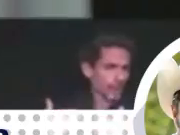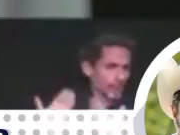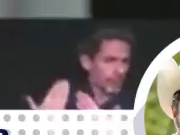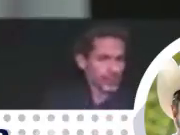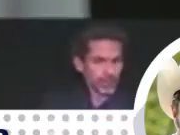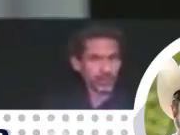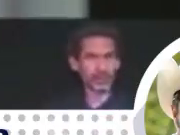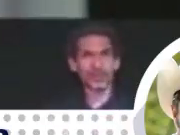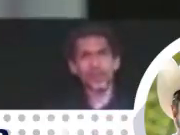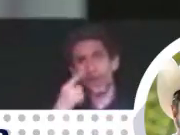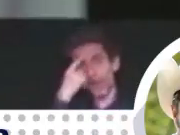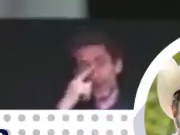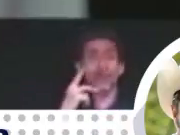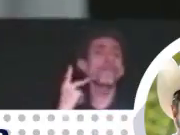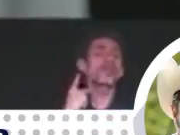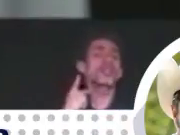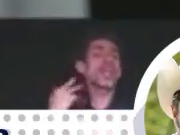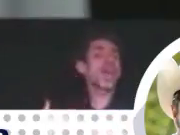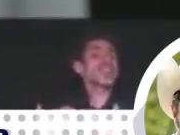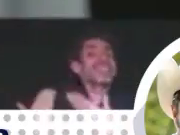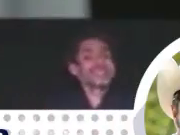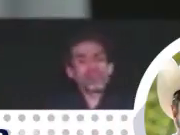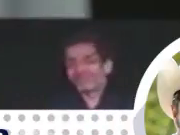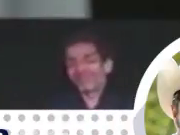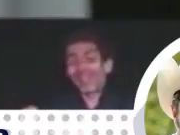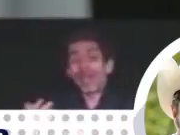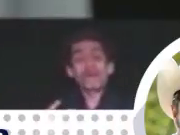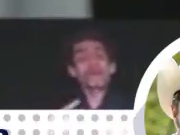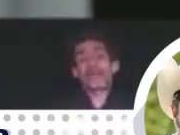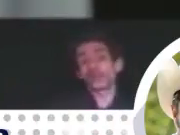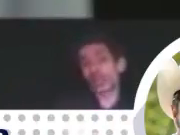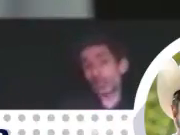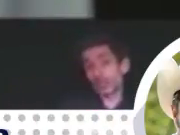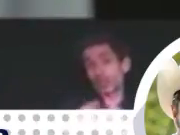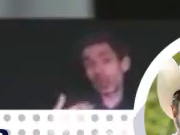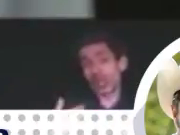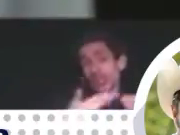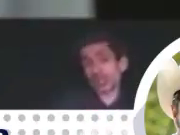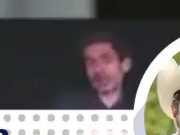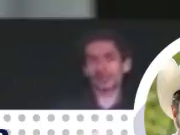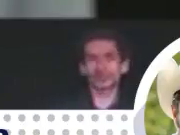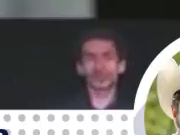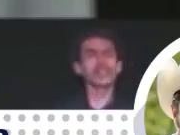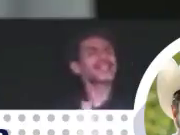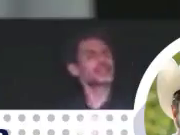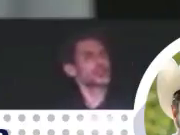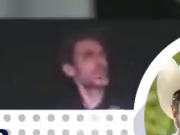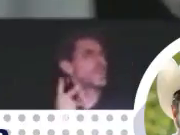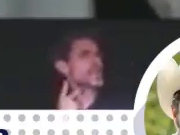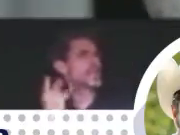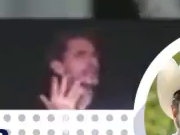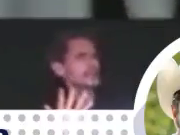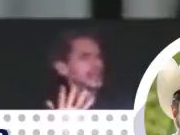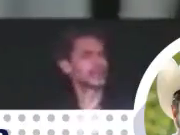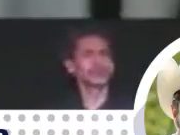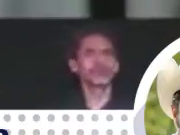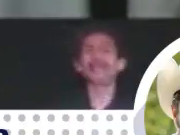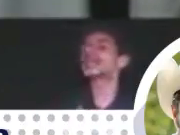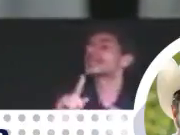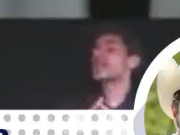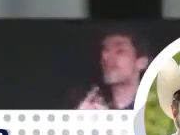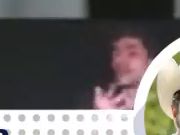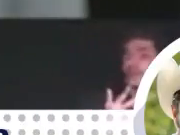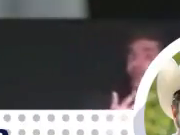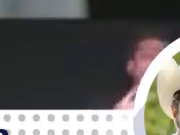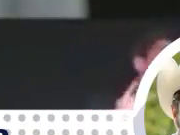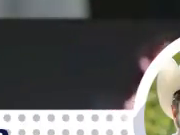primera fuerza a la tercera, e inclusive en el Congreso de la Unión, a la quinta fuerza política. Entonces, es algo que